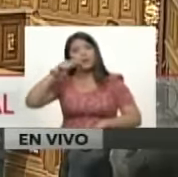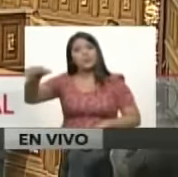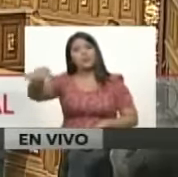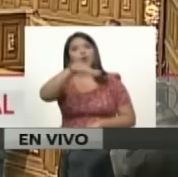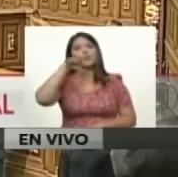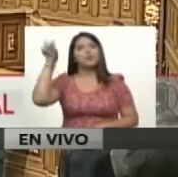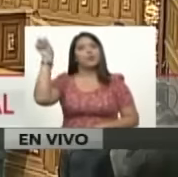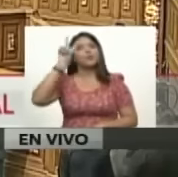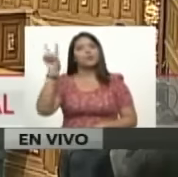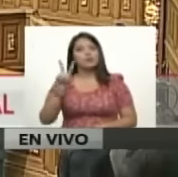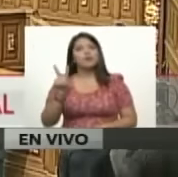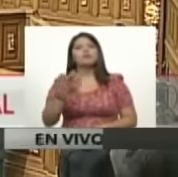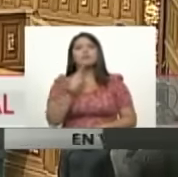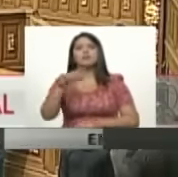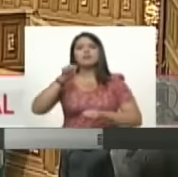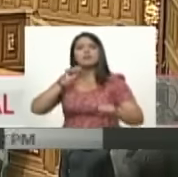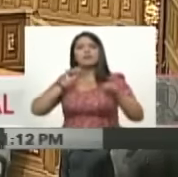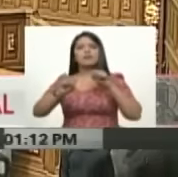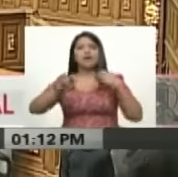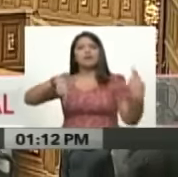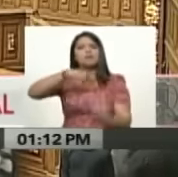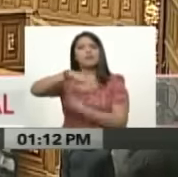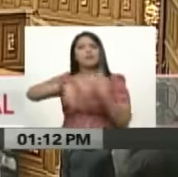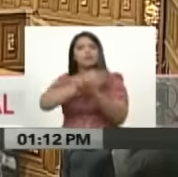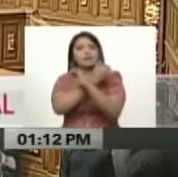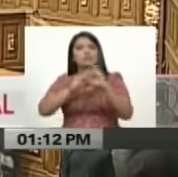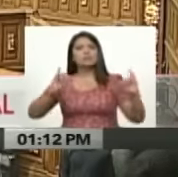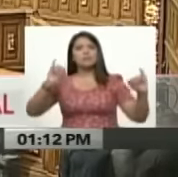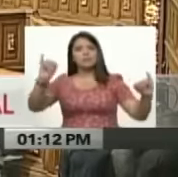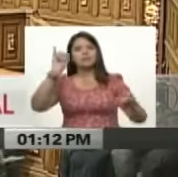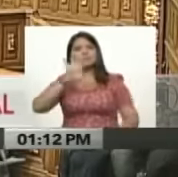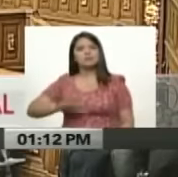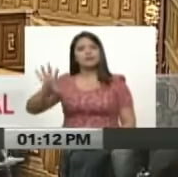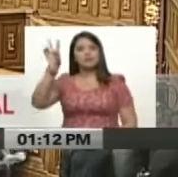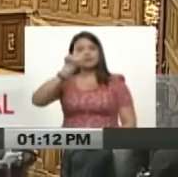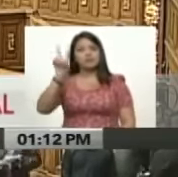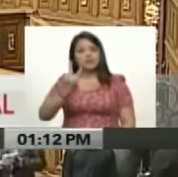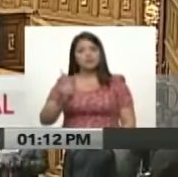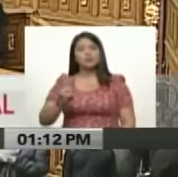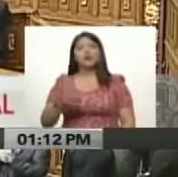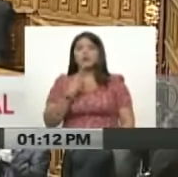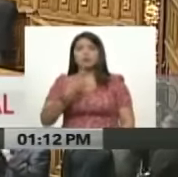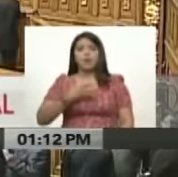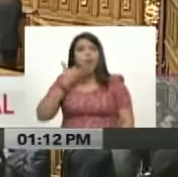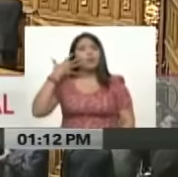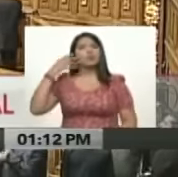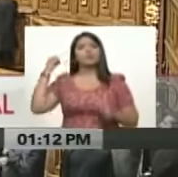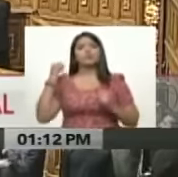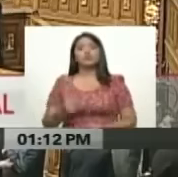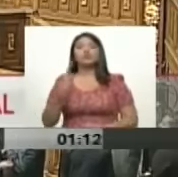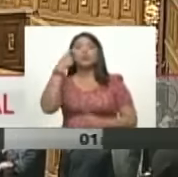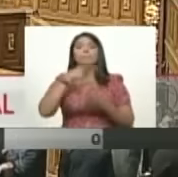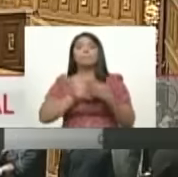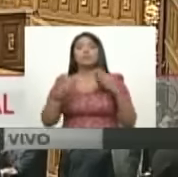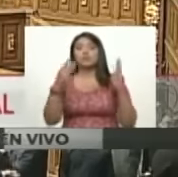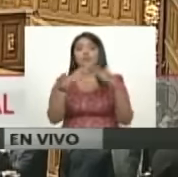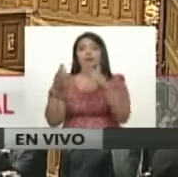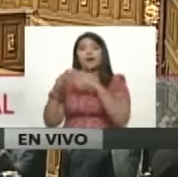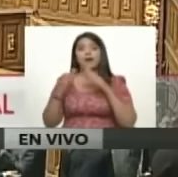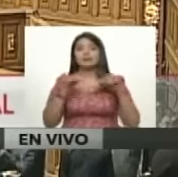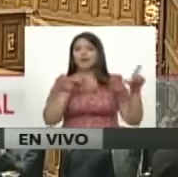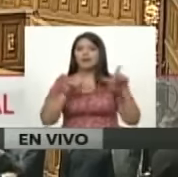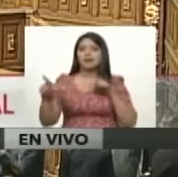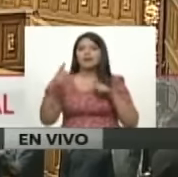Venezuela. Han dicho que defenderán la revolución y la independencia del país. Dicen estar orgullosos del 1 millón de viviendas entregadas, de